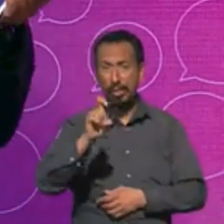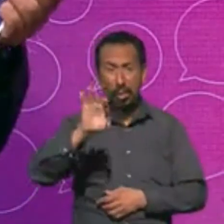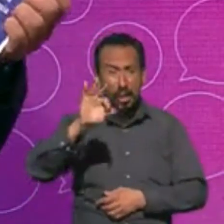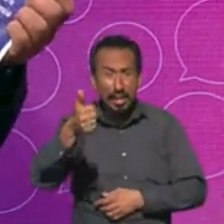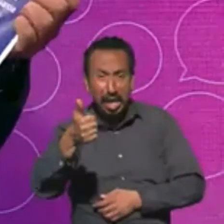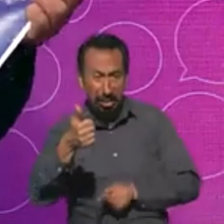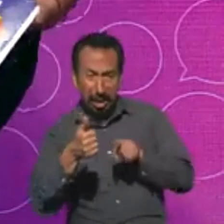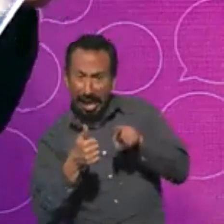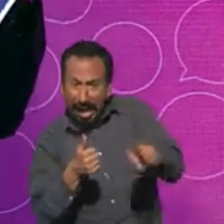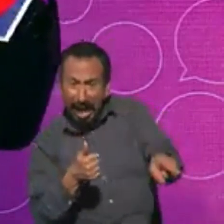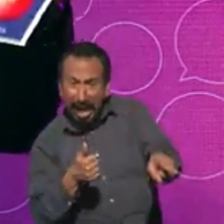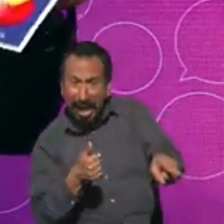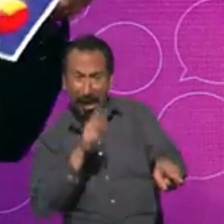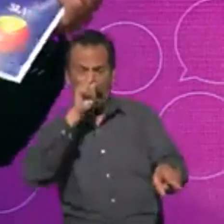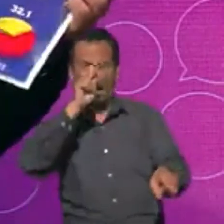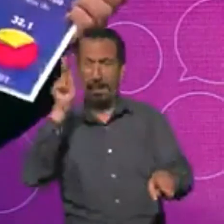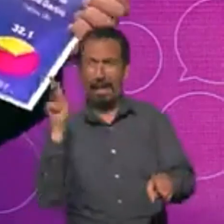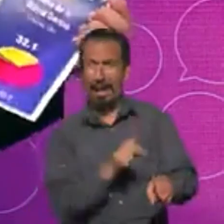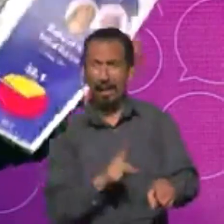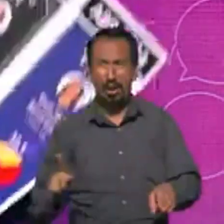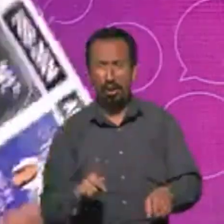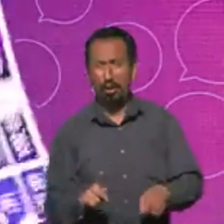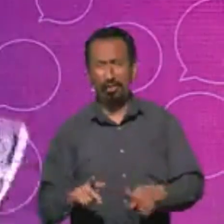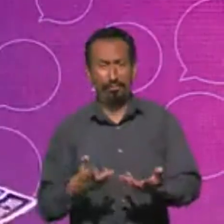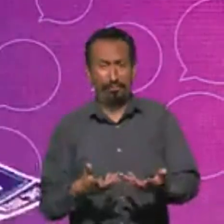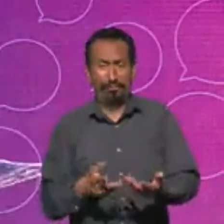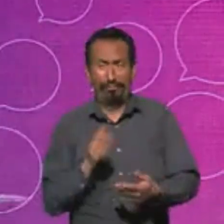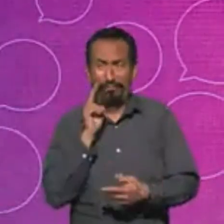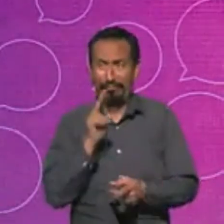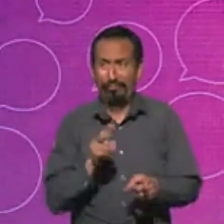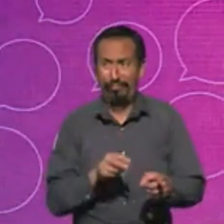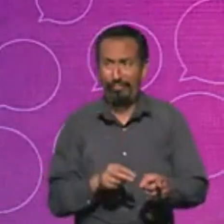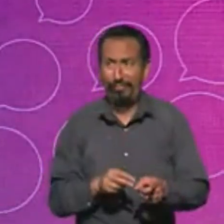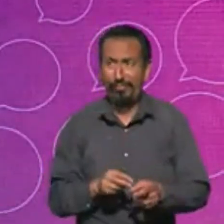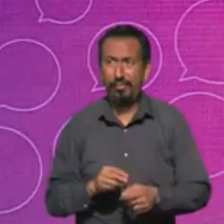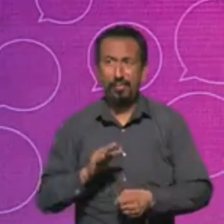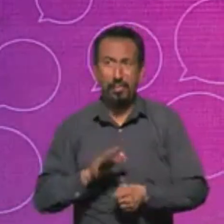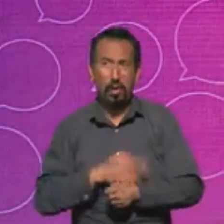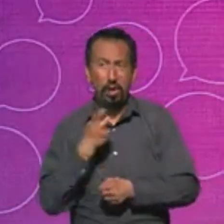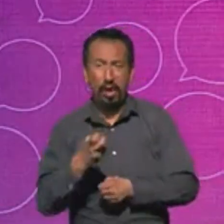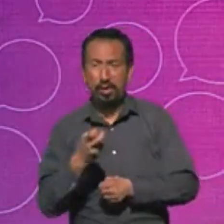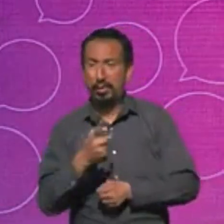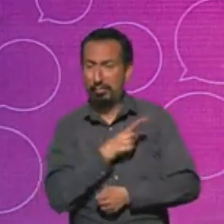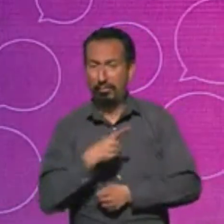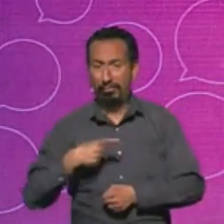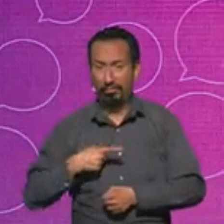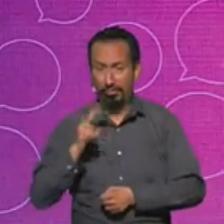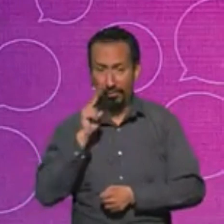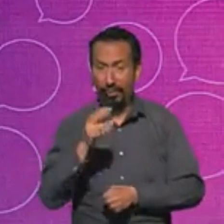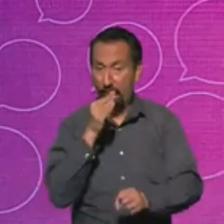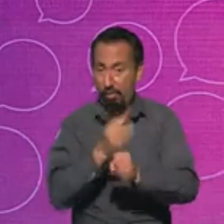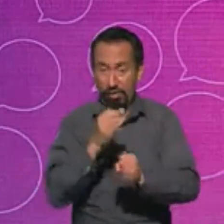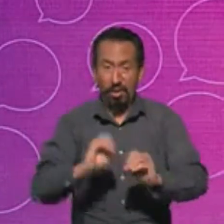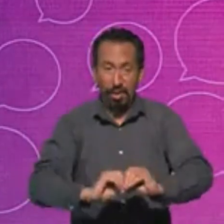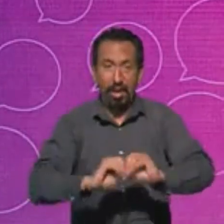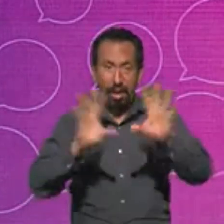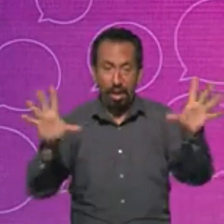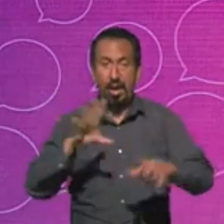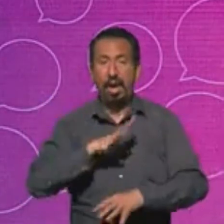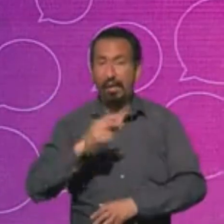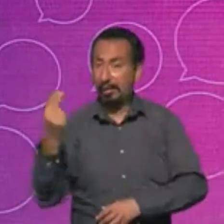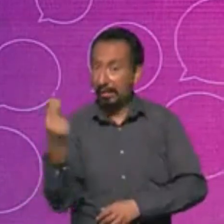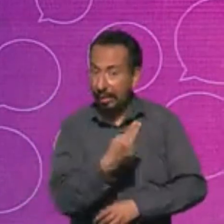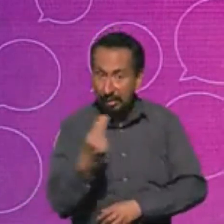cuidándole su lugar pero finalmente Él sigue gobernando finalmente eso es lo primero que debemos de tener Y obviamente necesitamos tener una